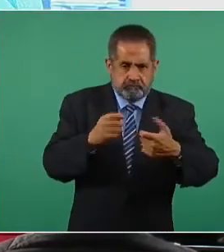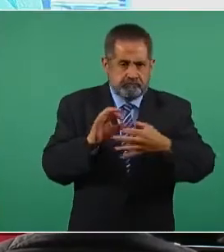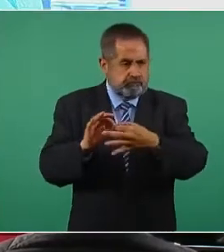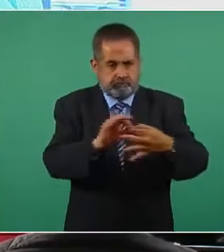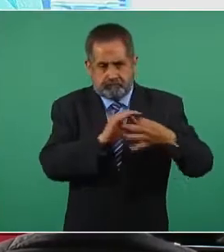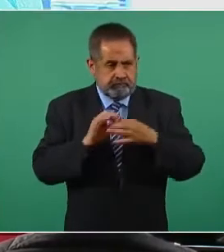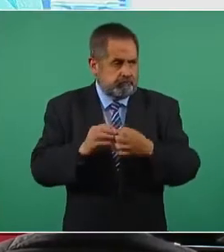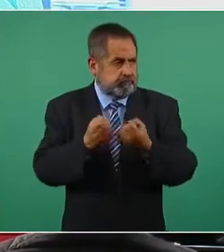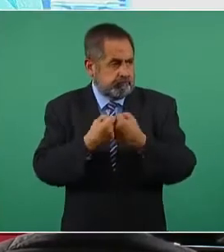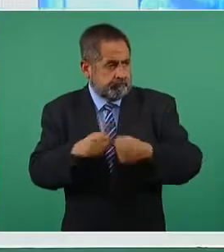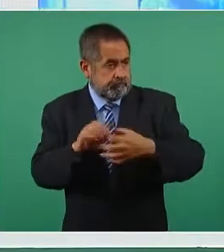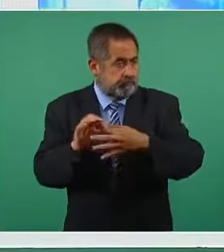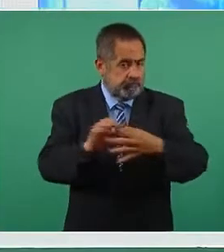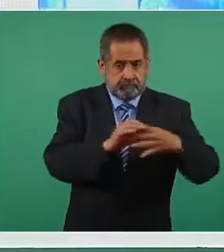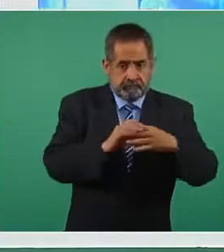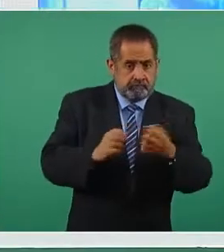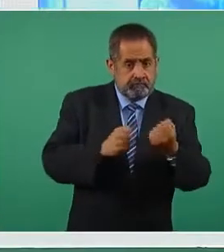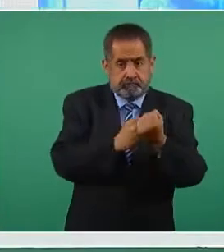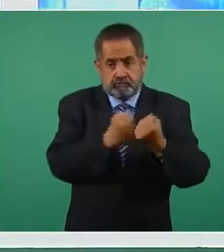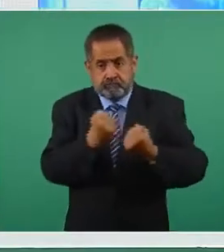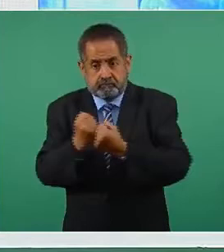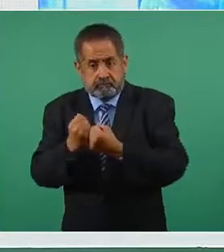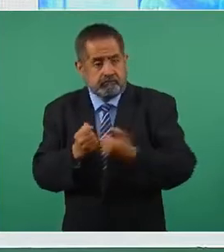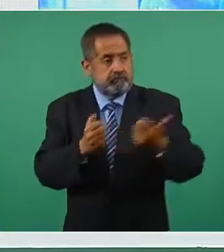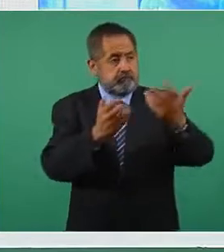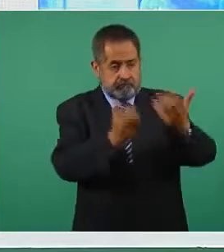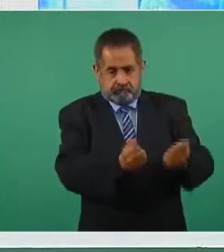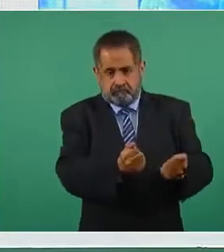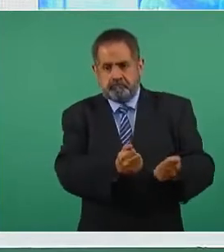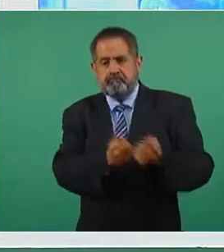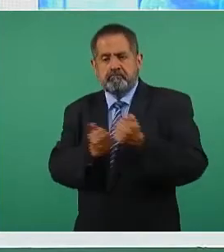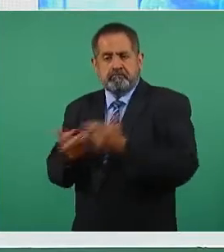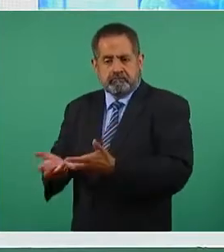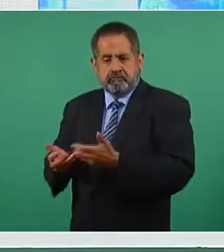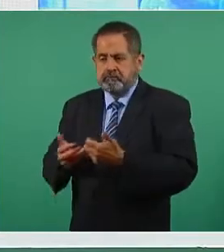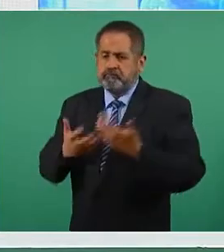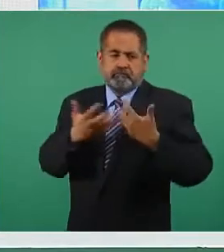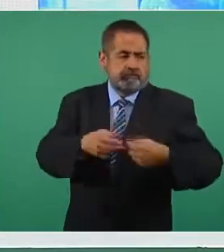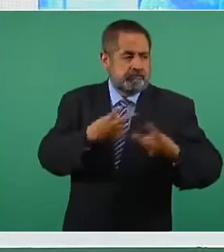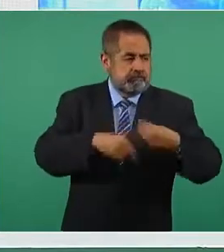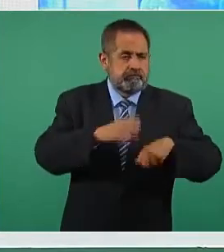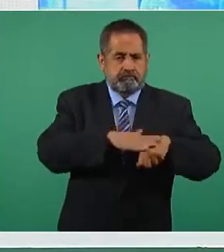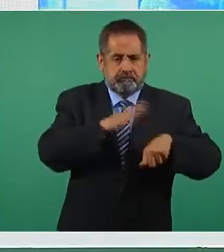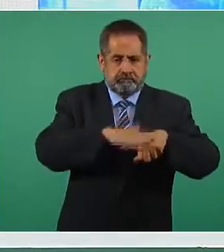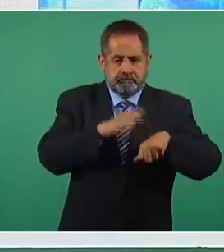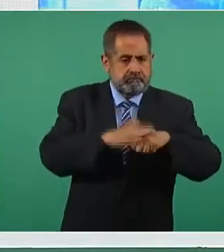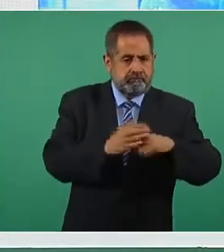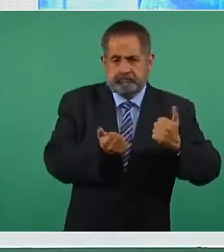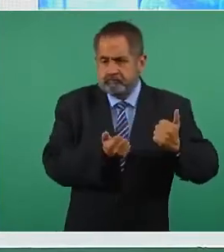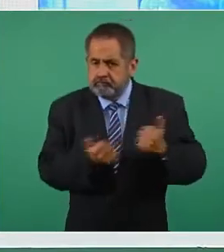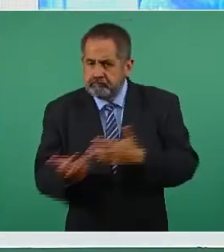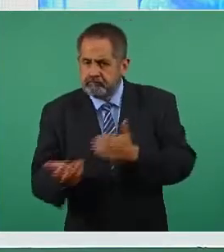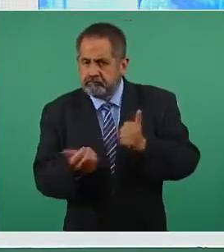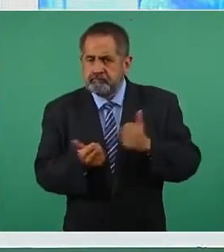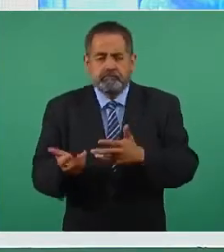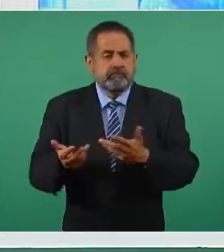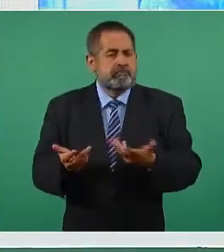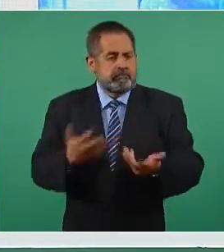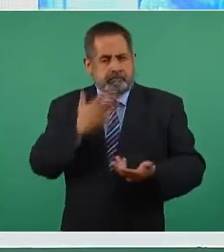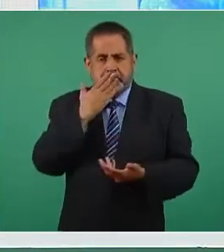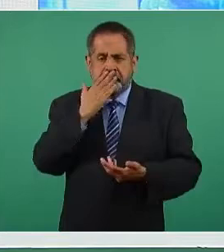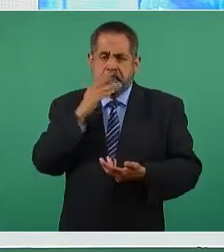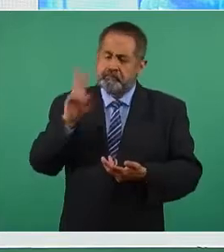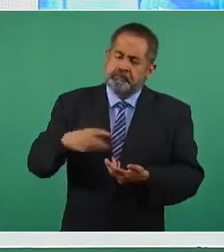cooperamos, pues tenemos acceso a vacunas, aumentamos la producción, tiene sentido, es lo que estamos haciendo y se logró y estamos